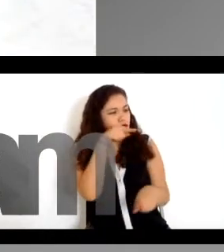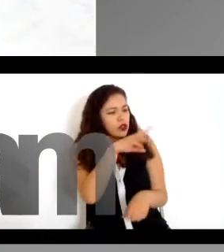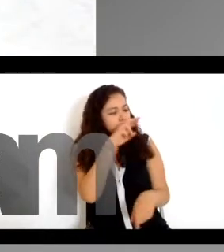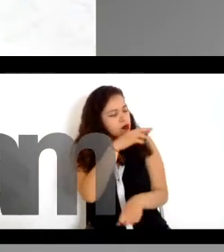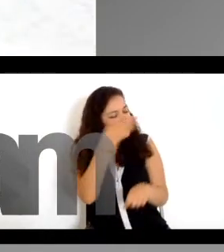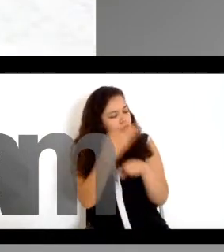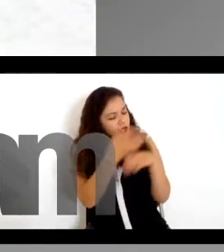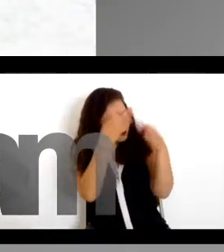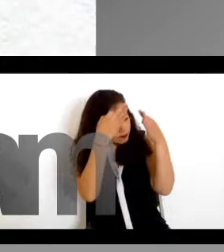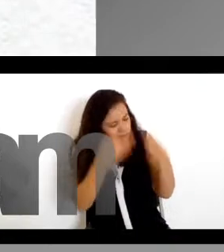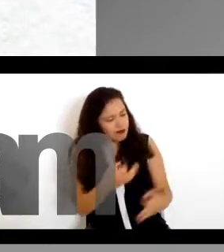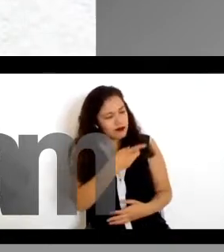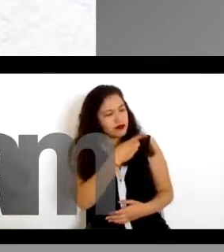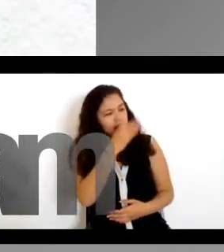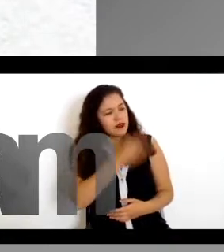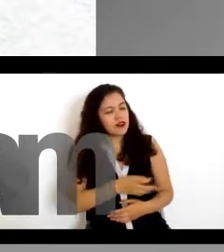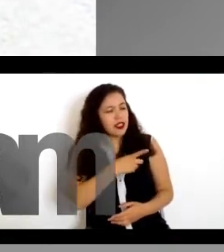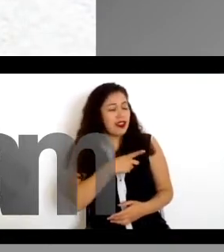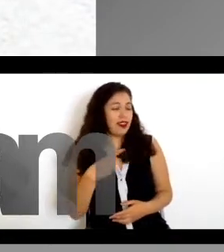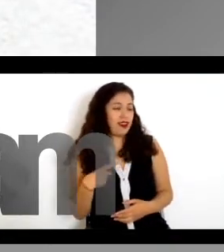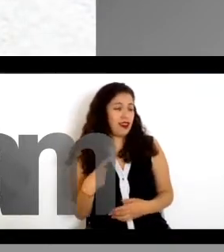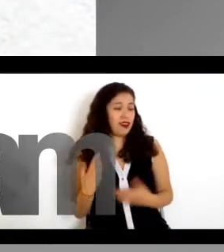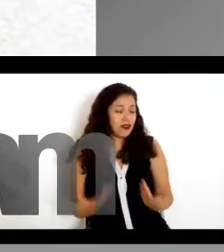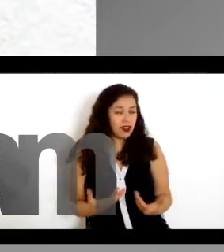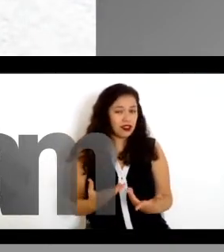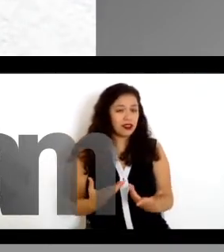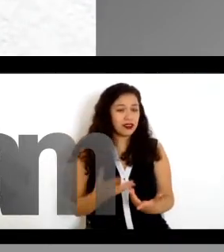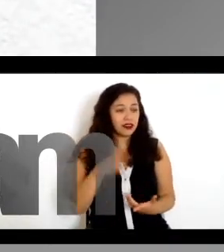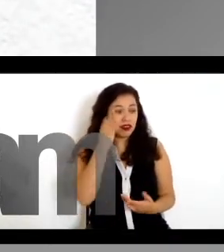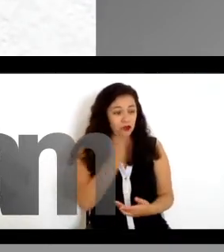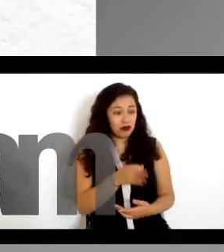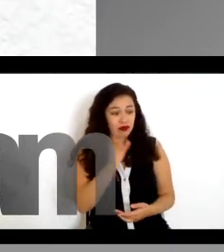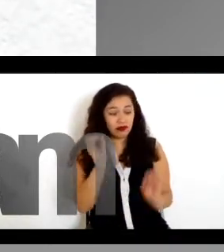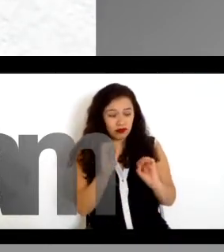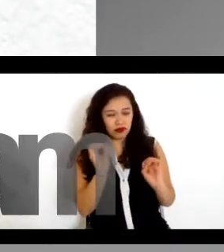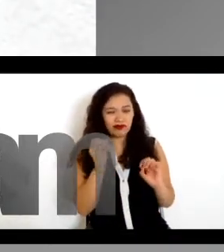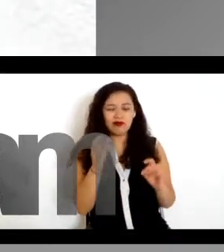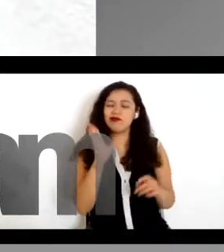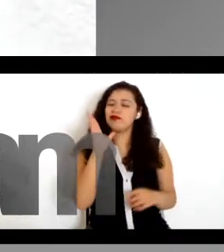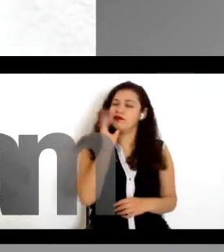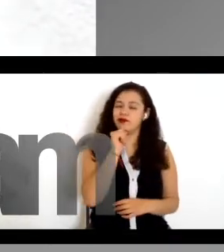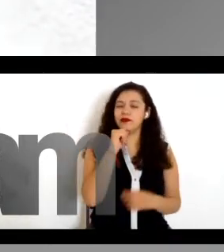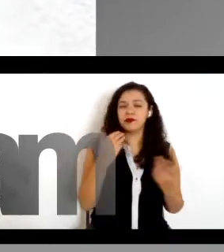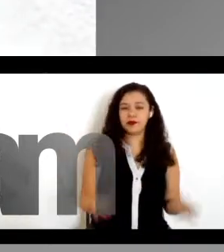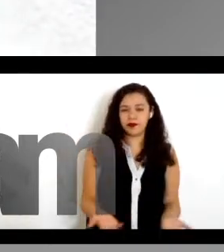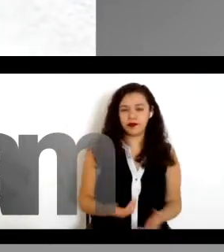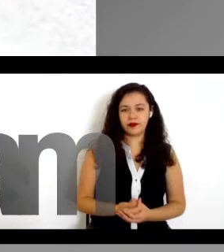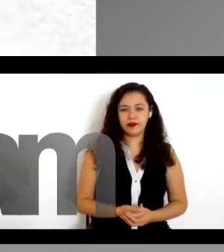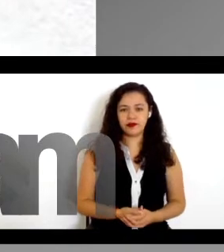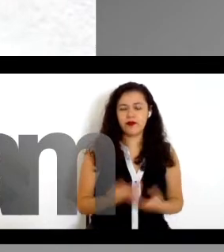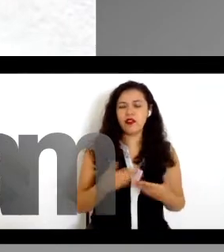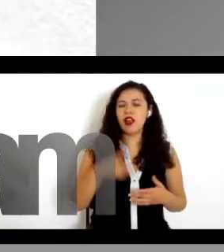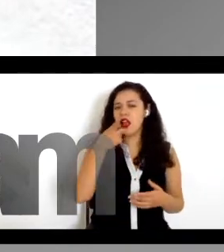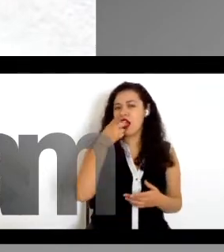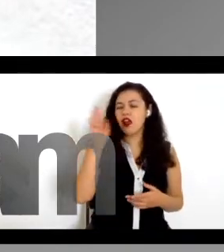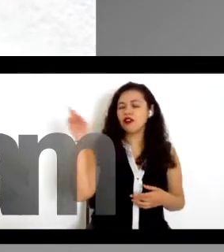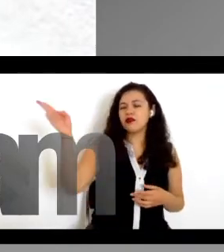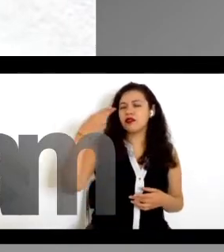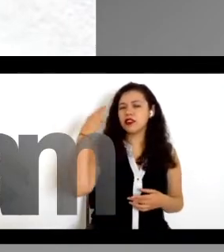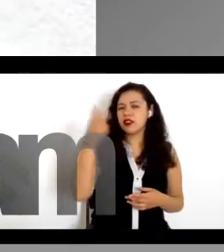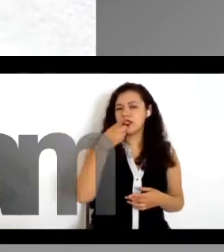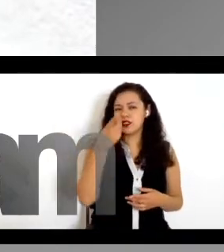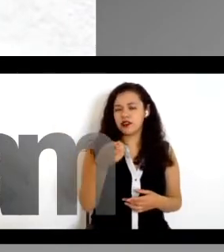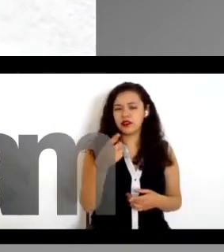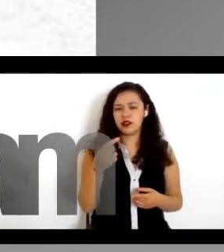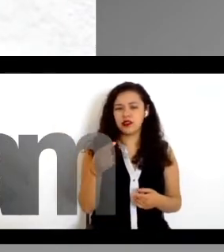responsabilidad, no va a ser posible. Hay universidades ahorita que puedes mencionar, a lo mejor con los que los podemos contar con